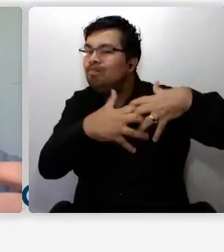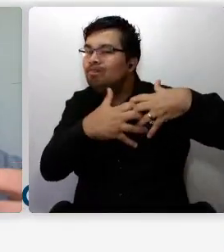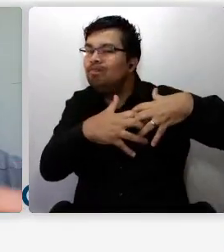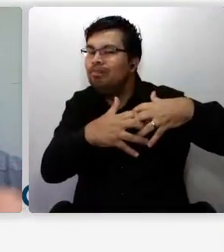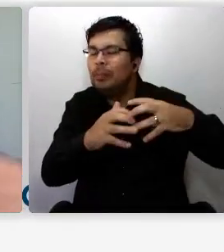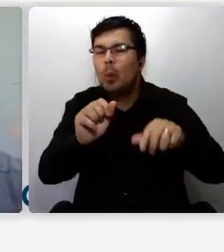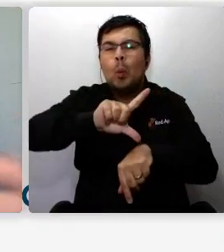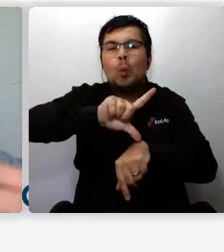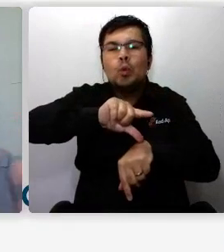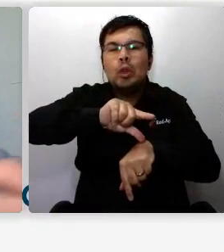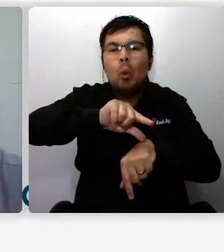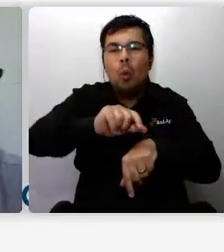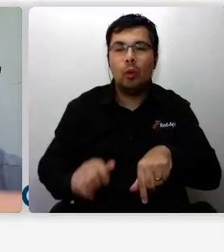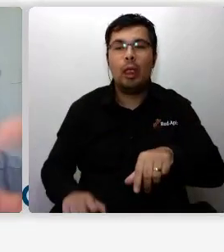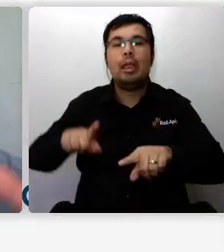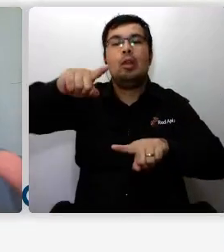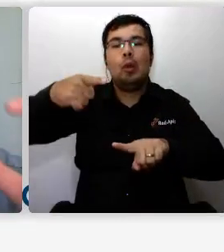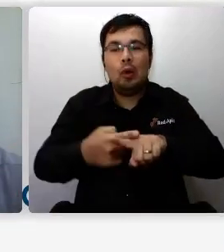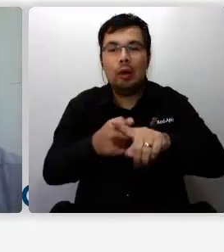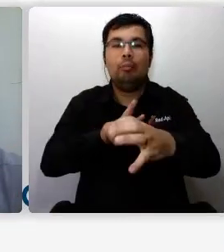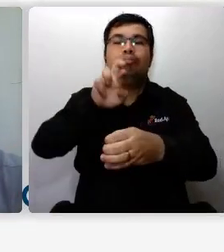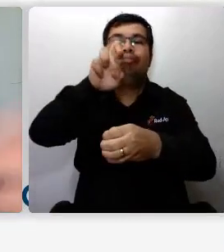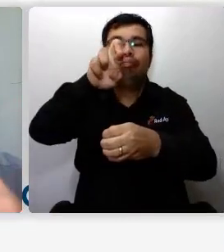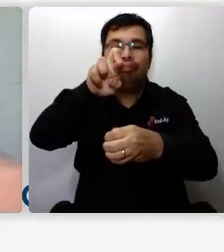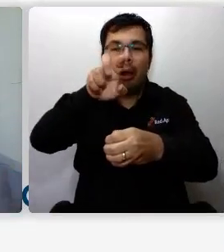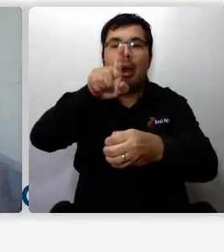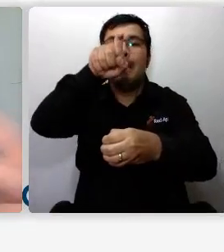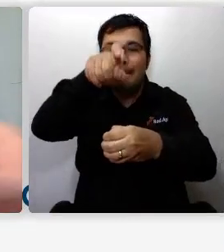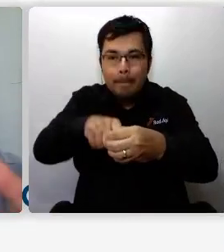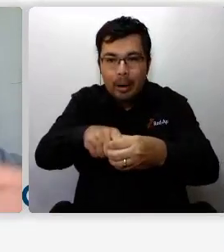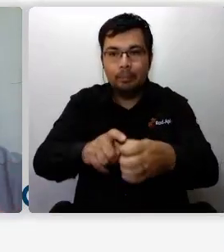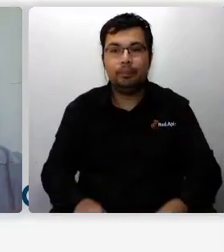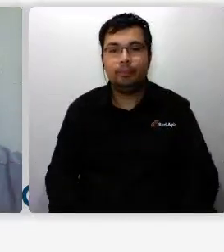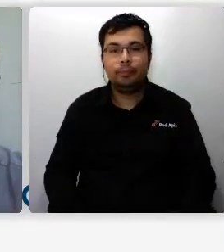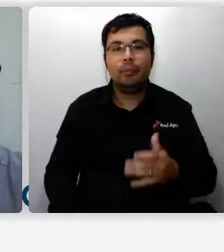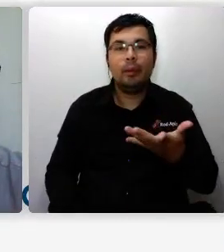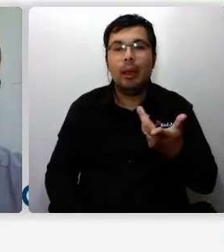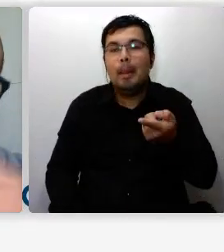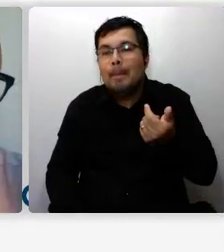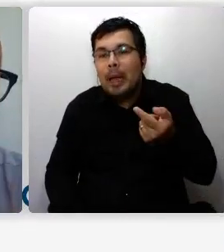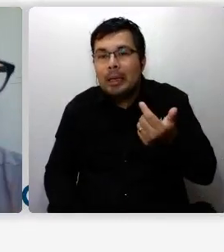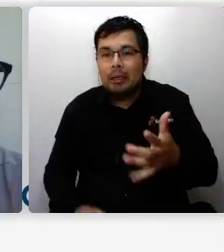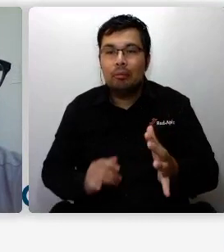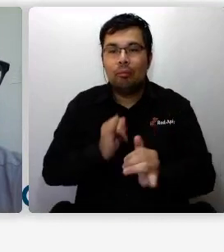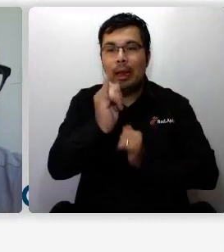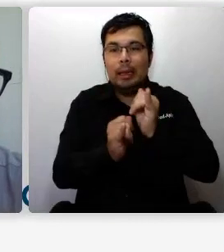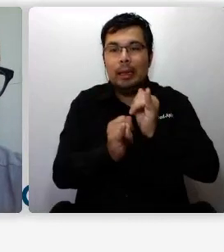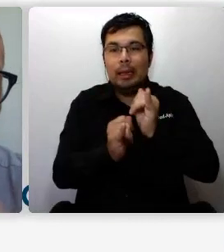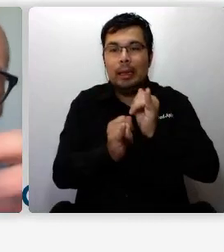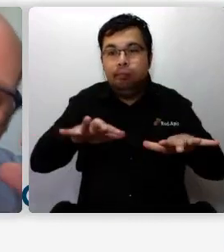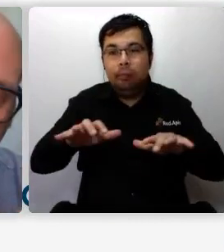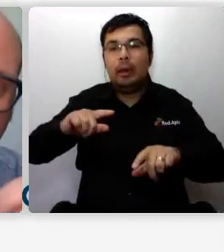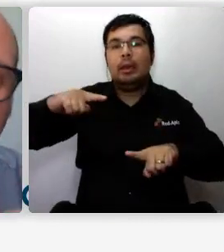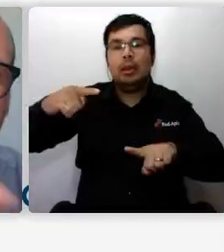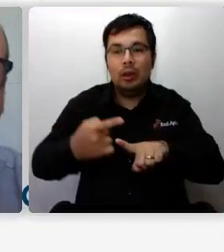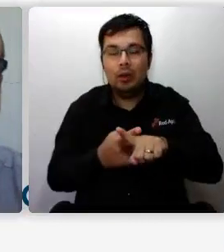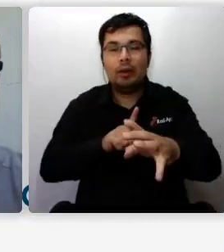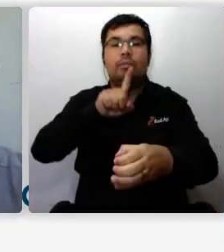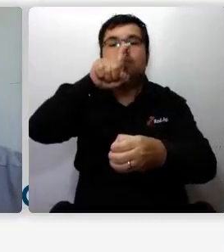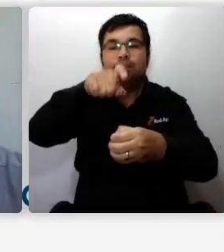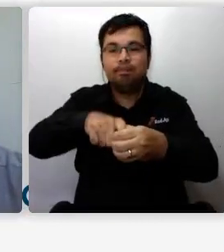los va a volver a conectar y eso hace como, entre comillas, sacudir el internet y así restablecer la conexión con el internet